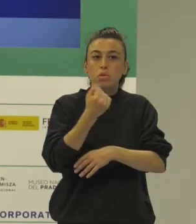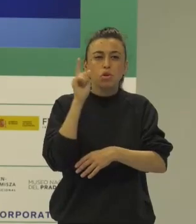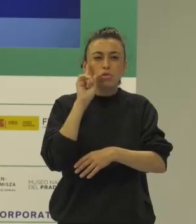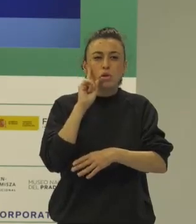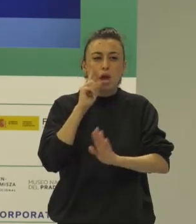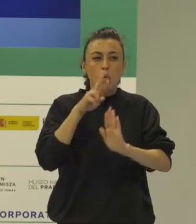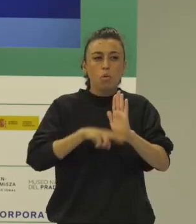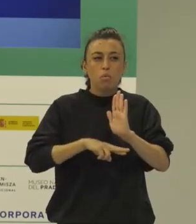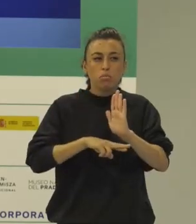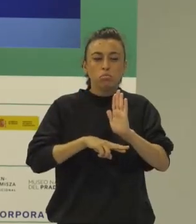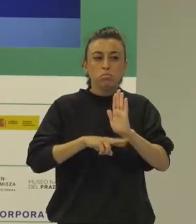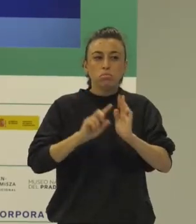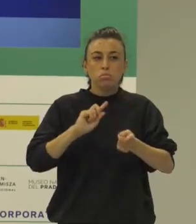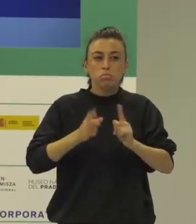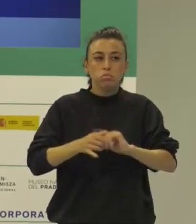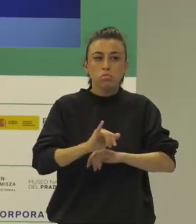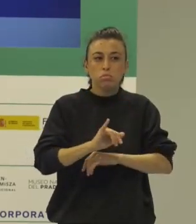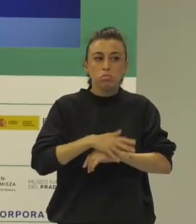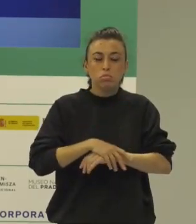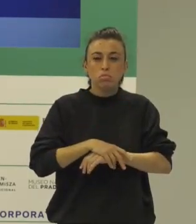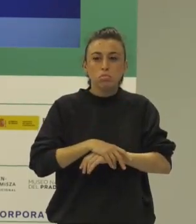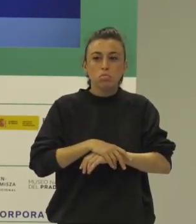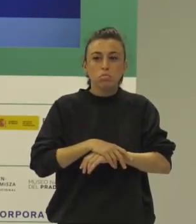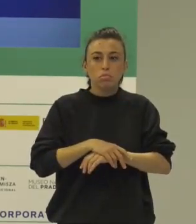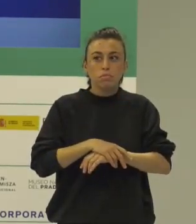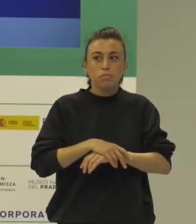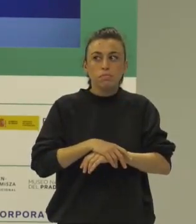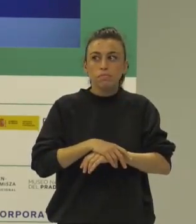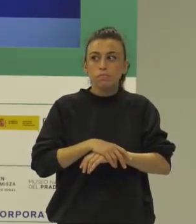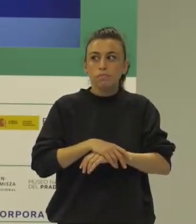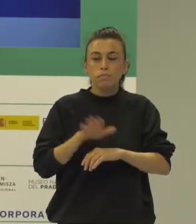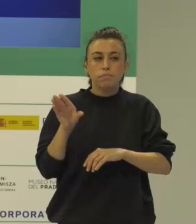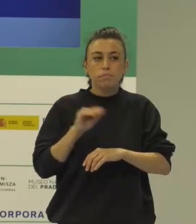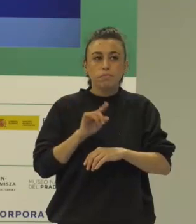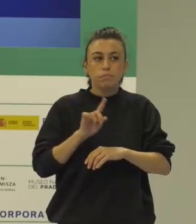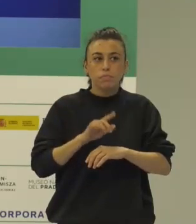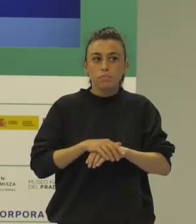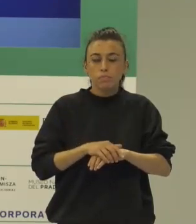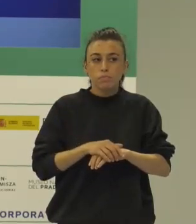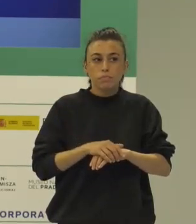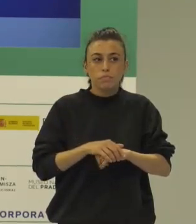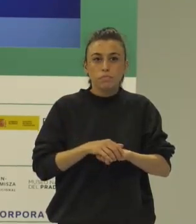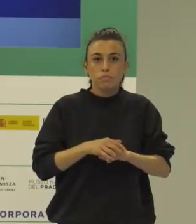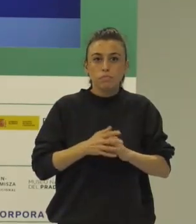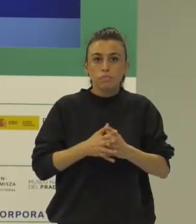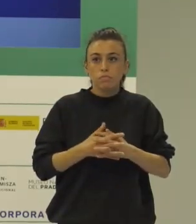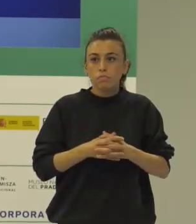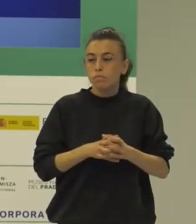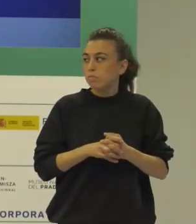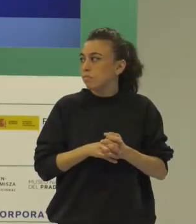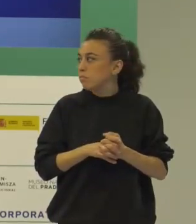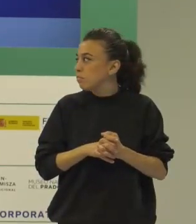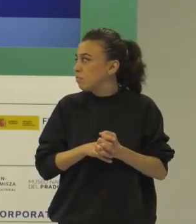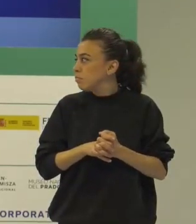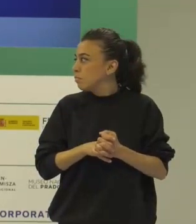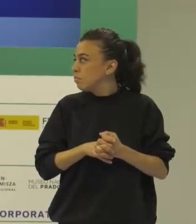ese también ese sueño nicaragüense se ha derrumbado y en qué medida hay gente que todavía sigue pensando que Nicaragua es lo que ya no es.